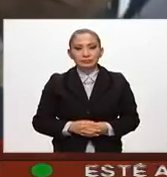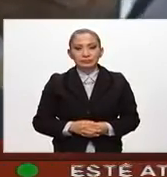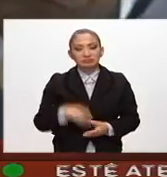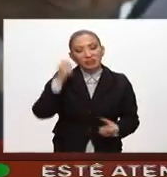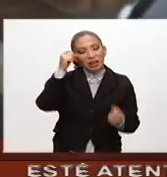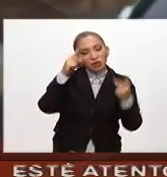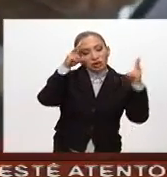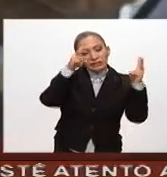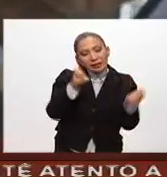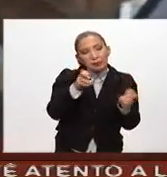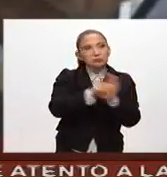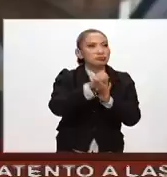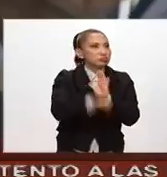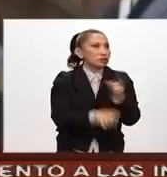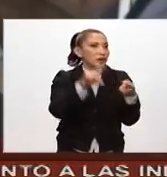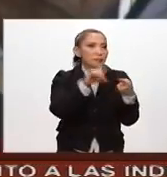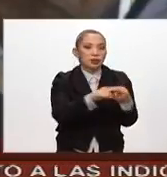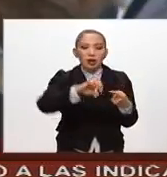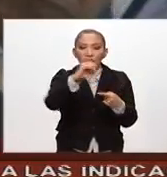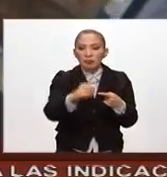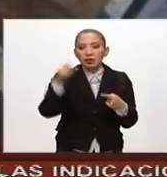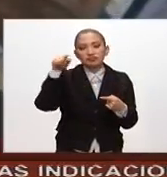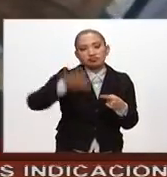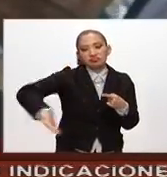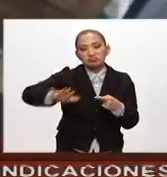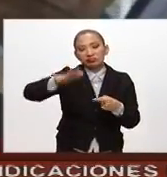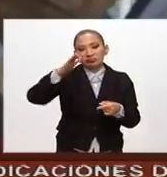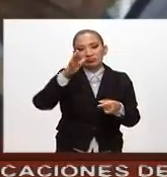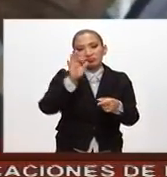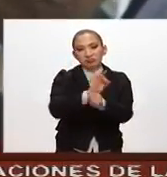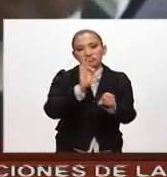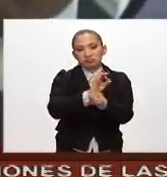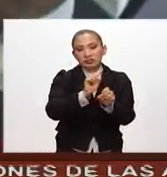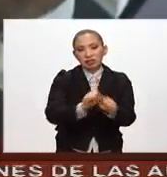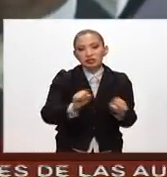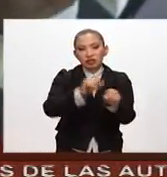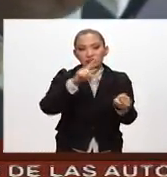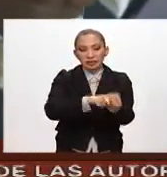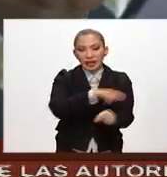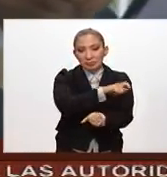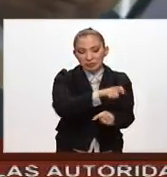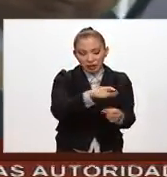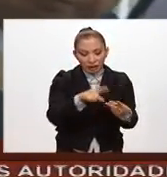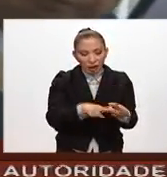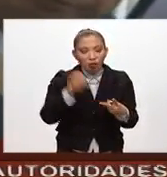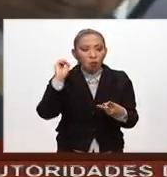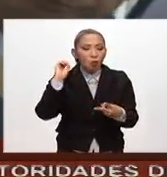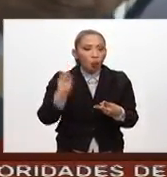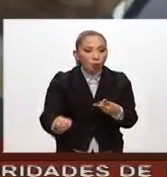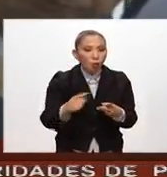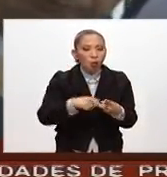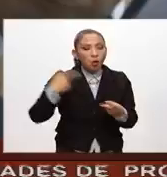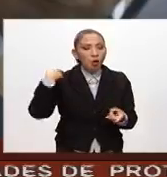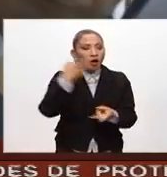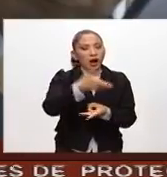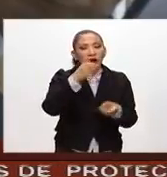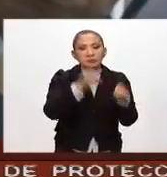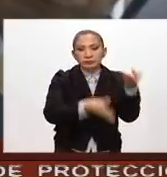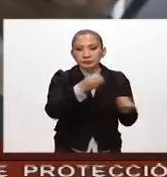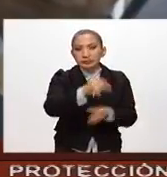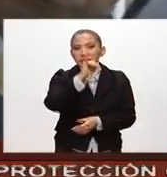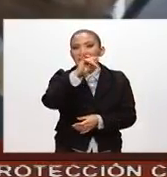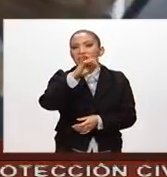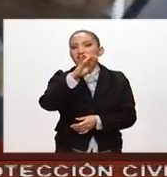Algunos temas que tienen que ver o con las obligaciones en materia de seguridad social o con las obligaciones en materia de las contribuciones en Infonavit, que